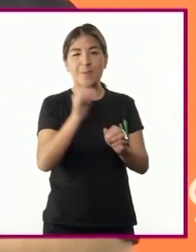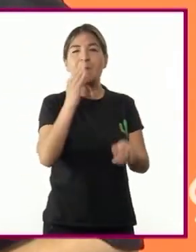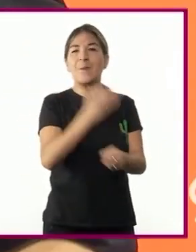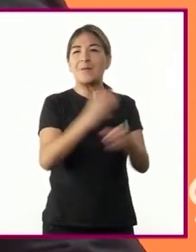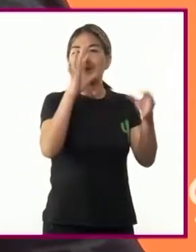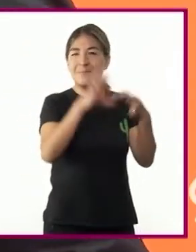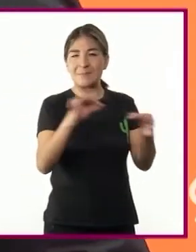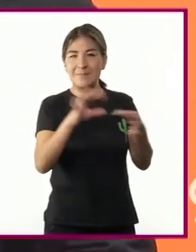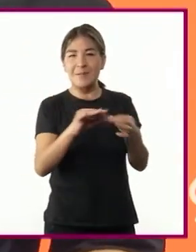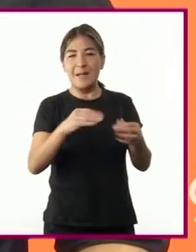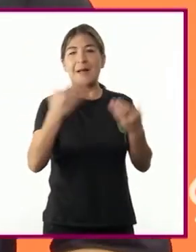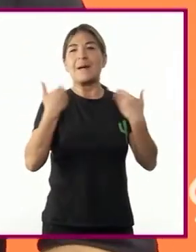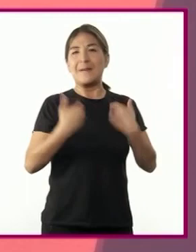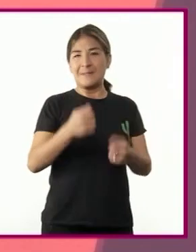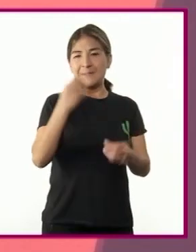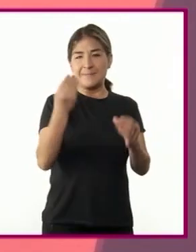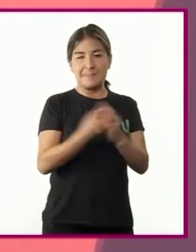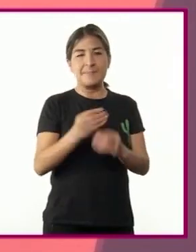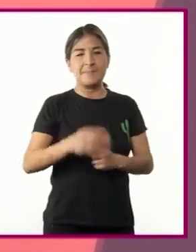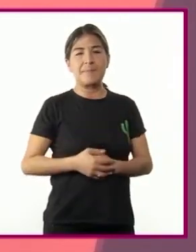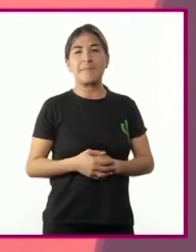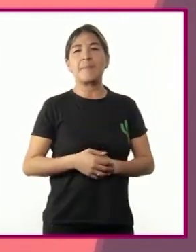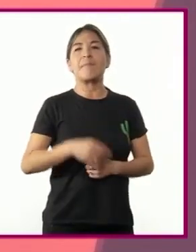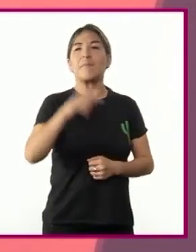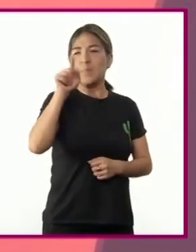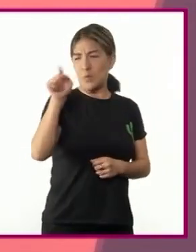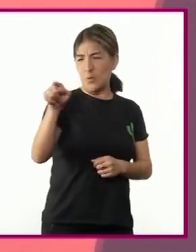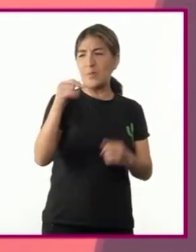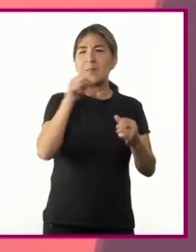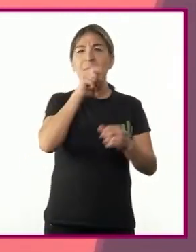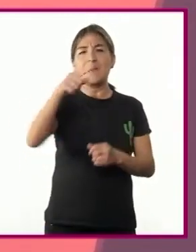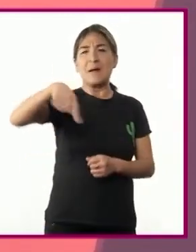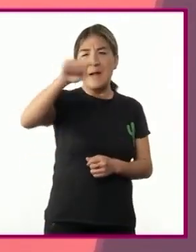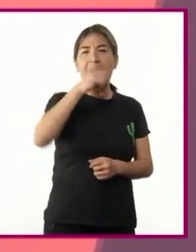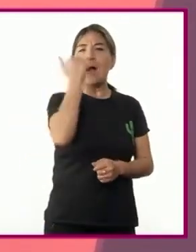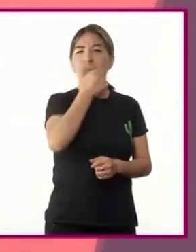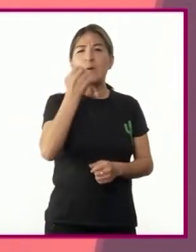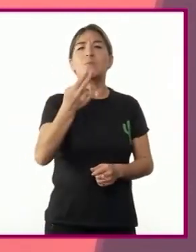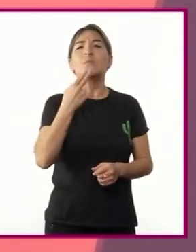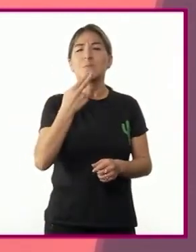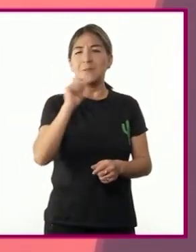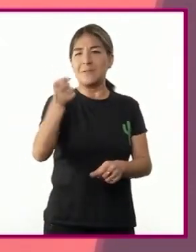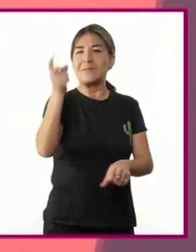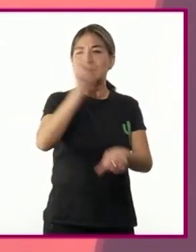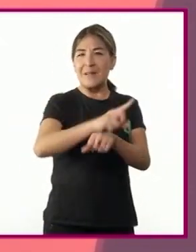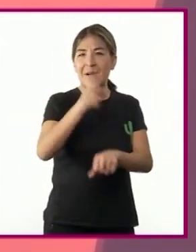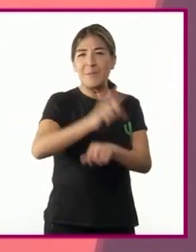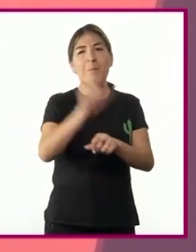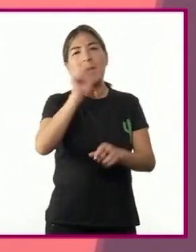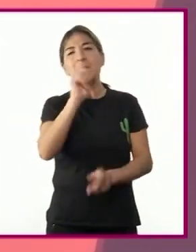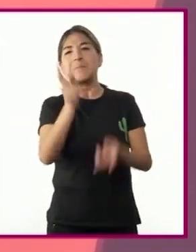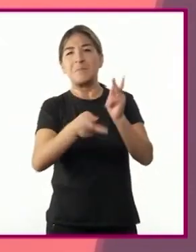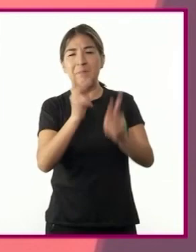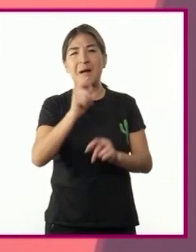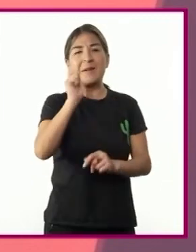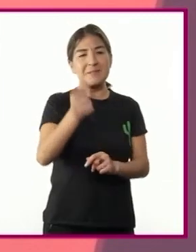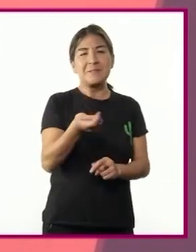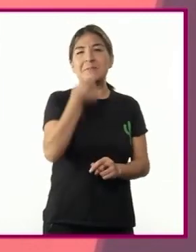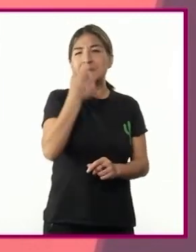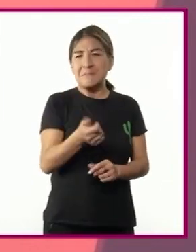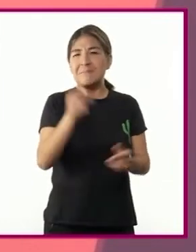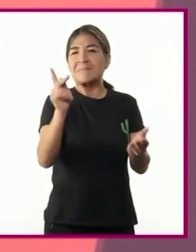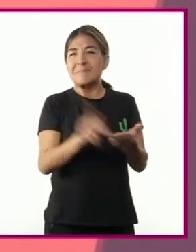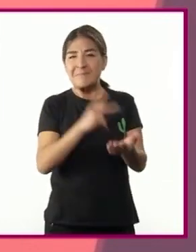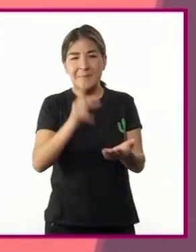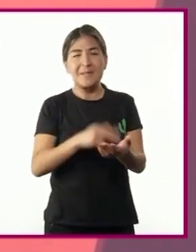hasta ahora en la sesión. Tú y nuestros alumnos usan de manera cotidiana al hablar y pocas veces se